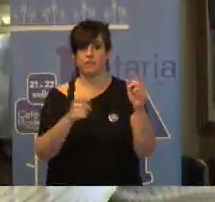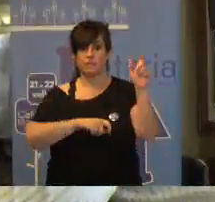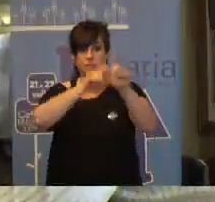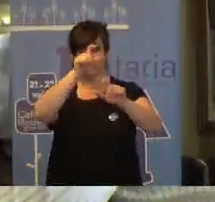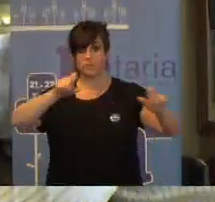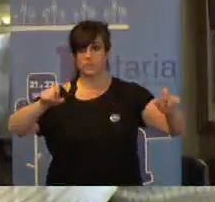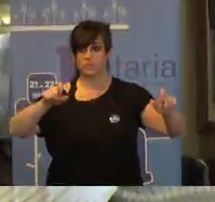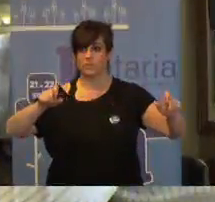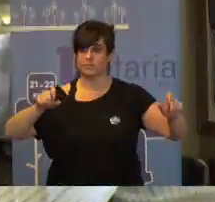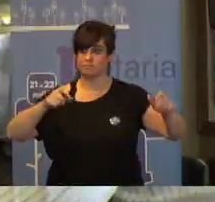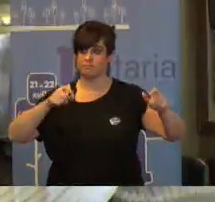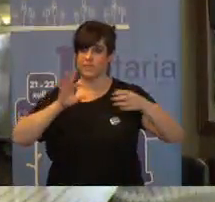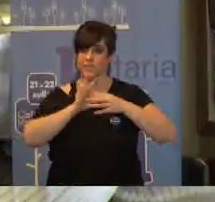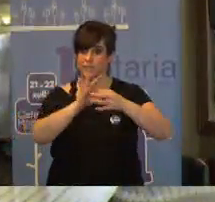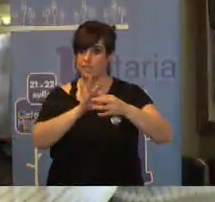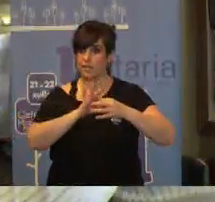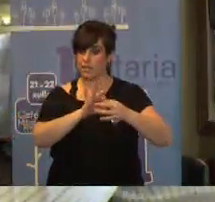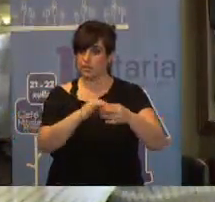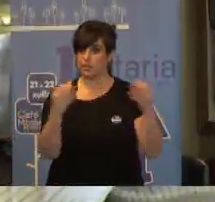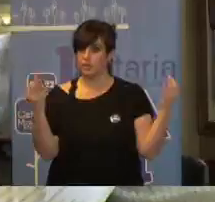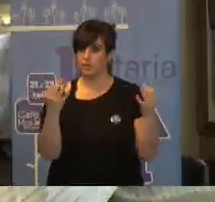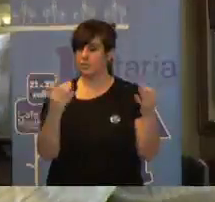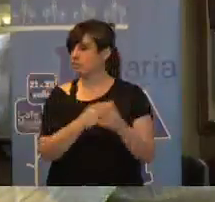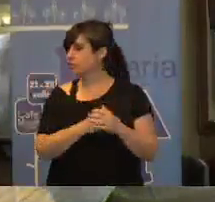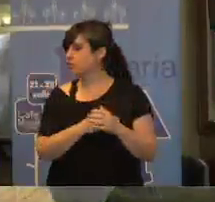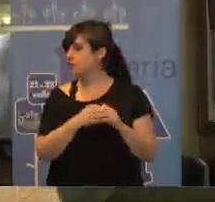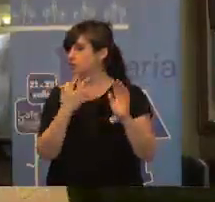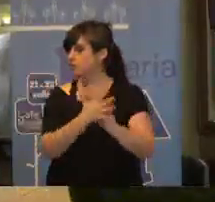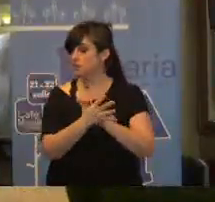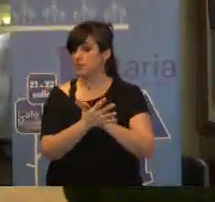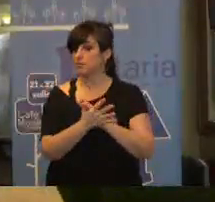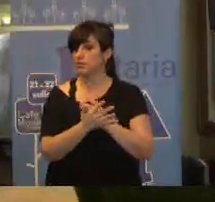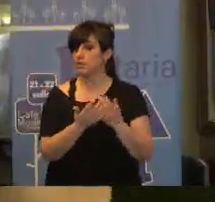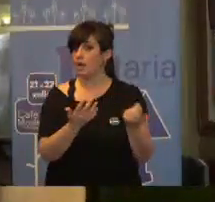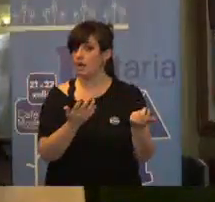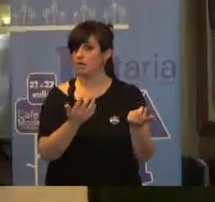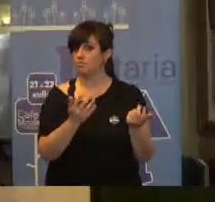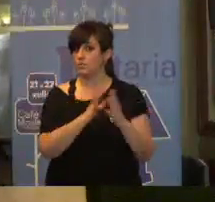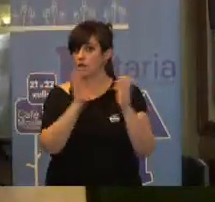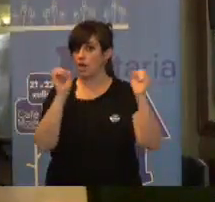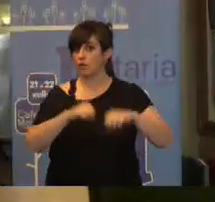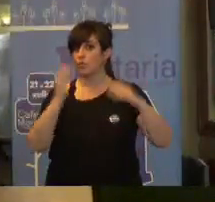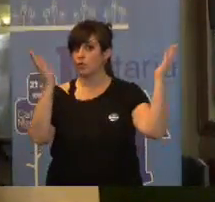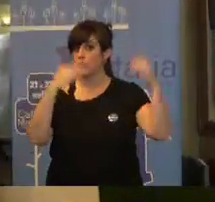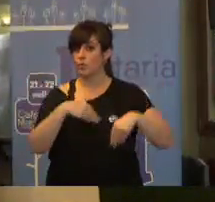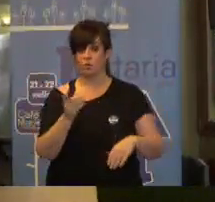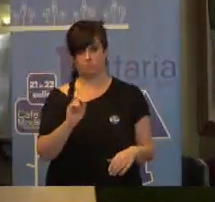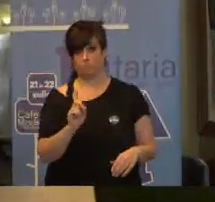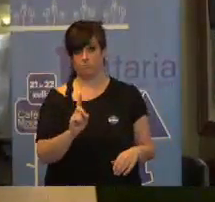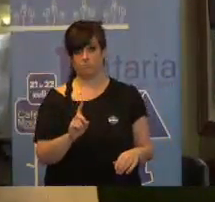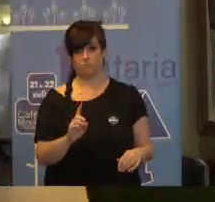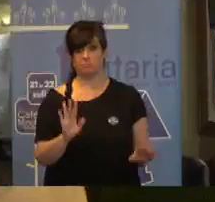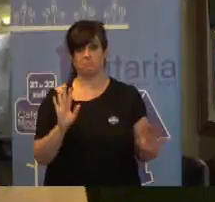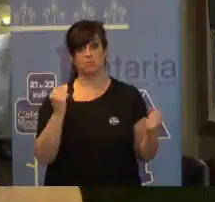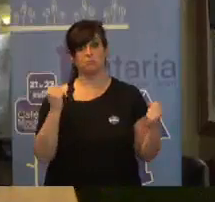ciudadanía establezcamos. E iso non nos impide firmar o acordo dos primeiros, pero ese non é o centro da nosa aposta